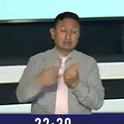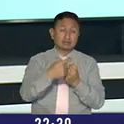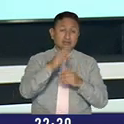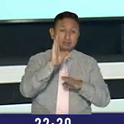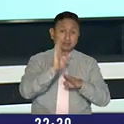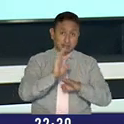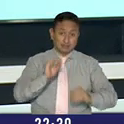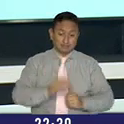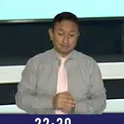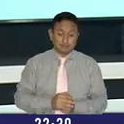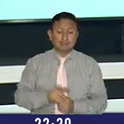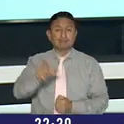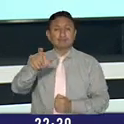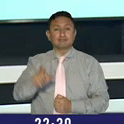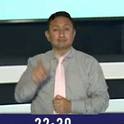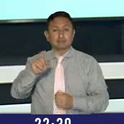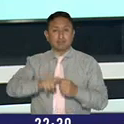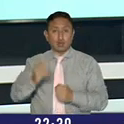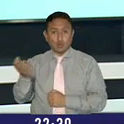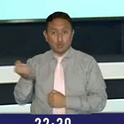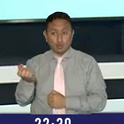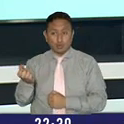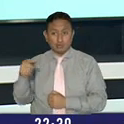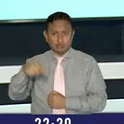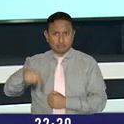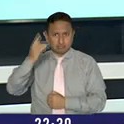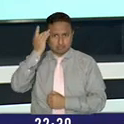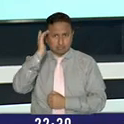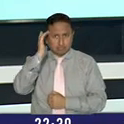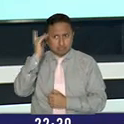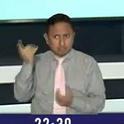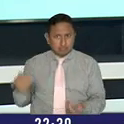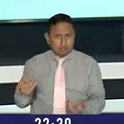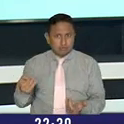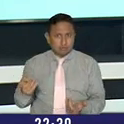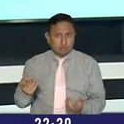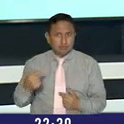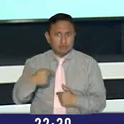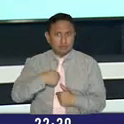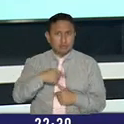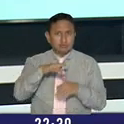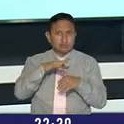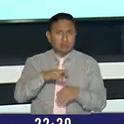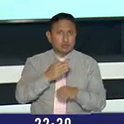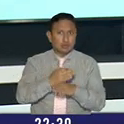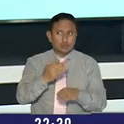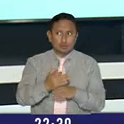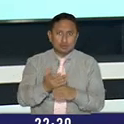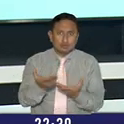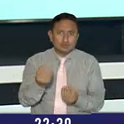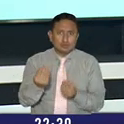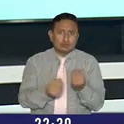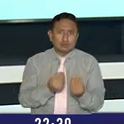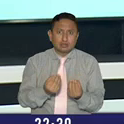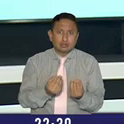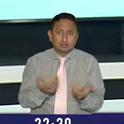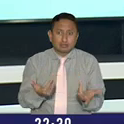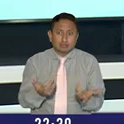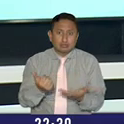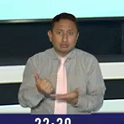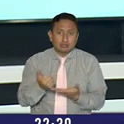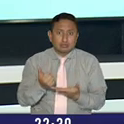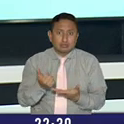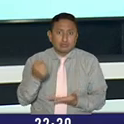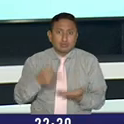entidad. Afiliados y jubilados se muestran preocupados por el agendamiento de turnos y la alta demanda para